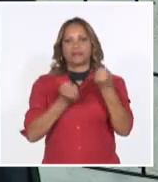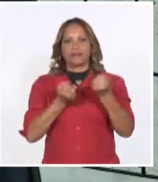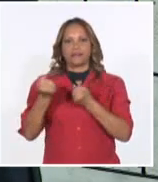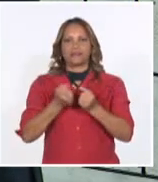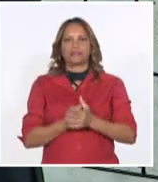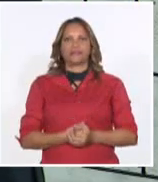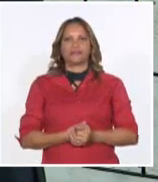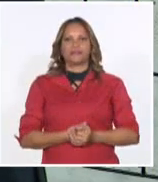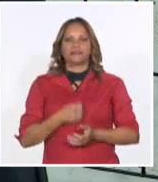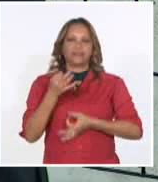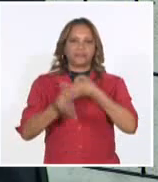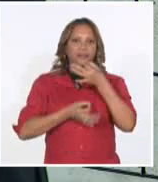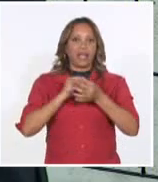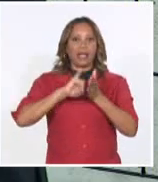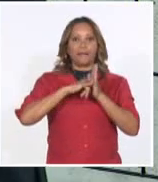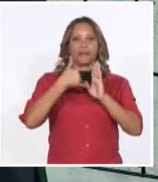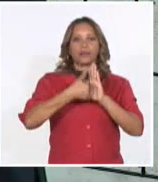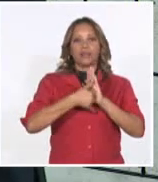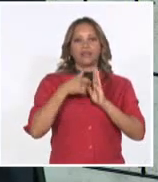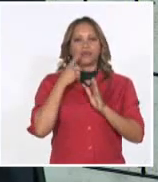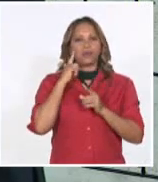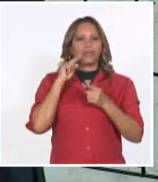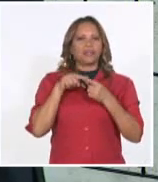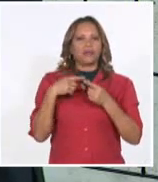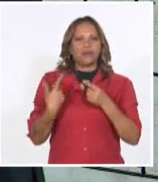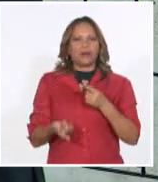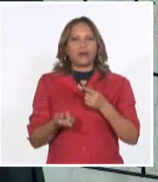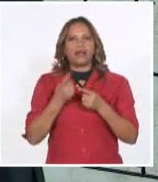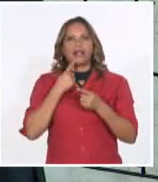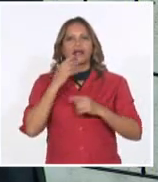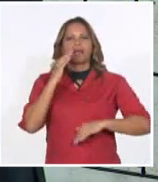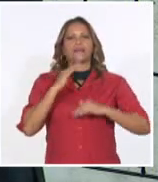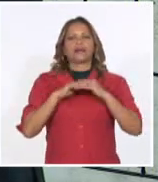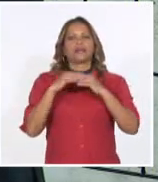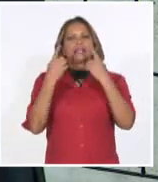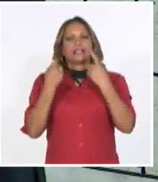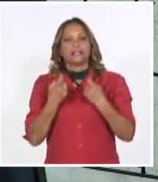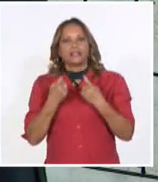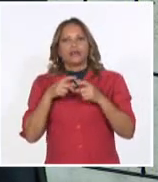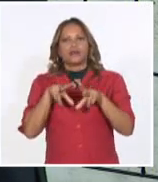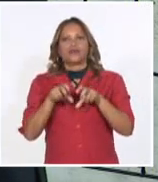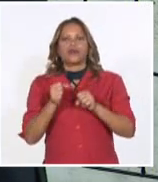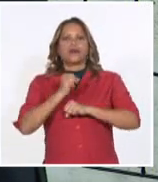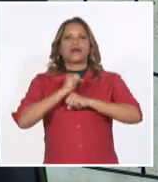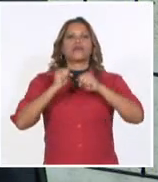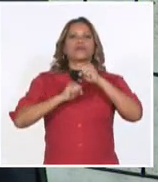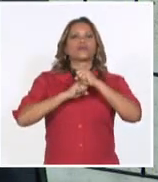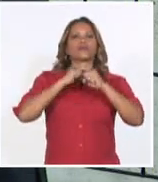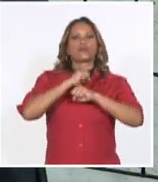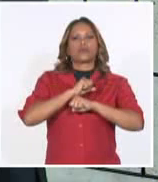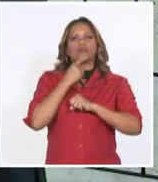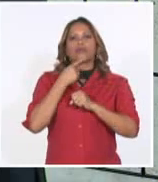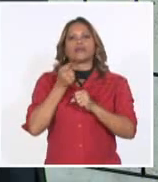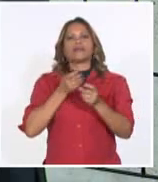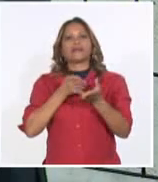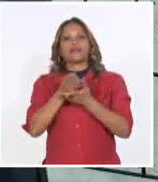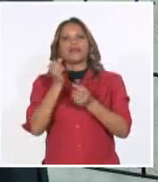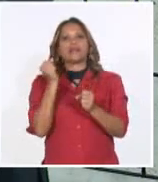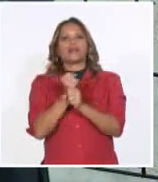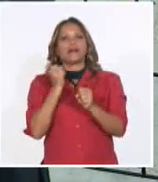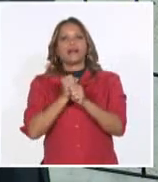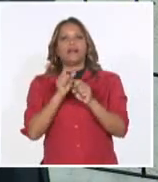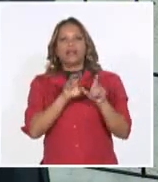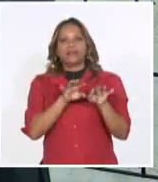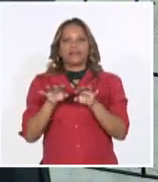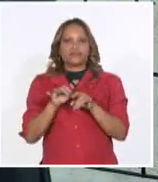Este proyecto pretende fortalecer las capacidades necesarias para la nueva estructura trabajando en la digitalización y el